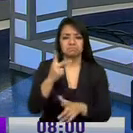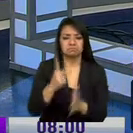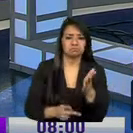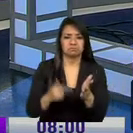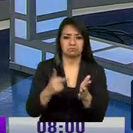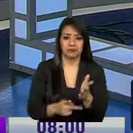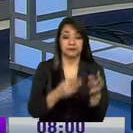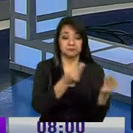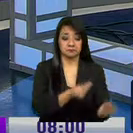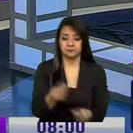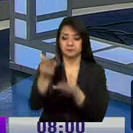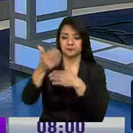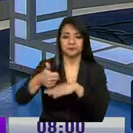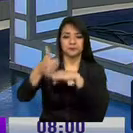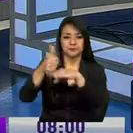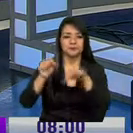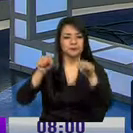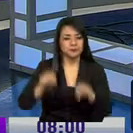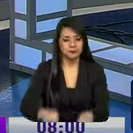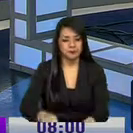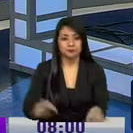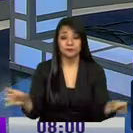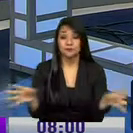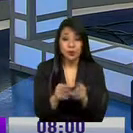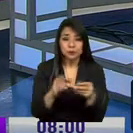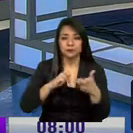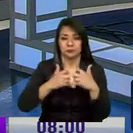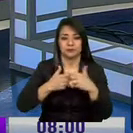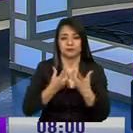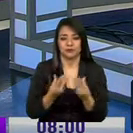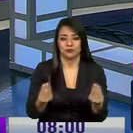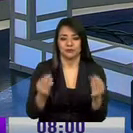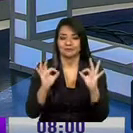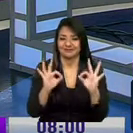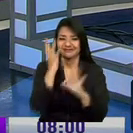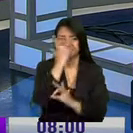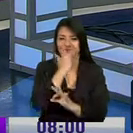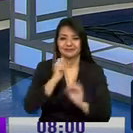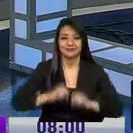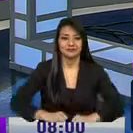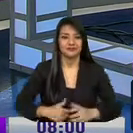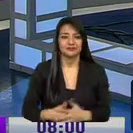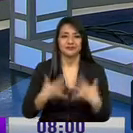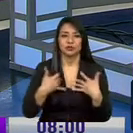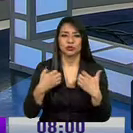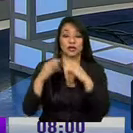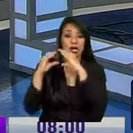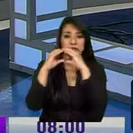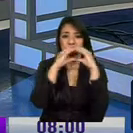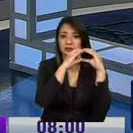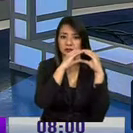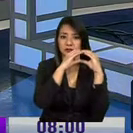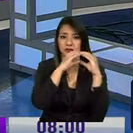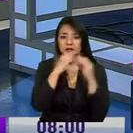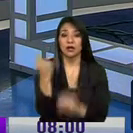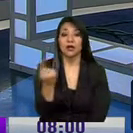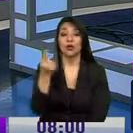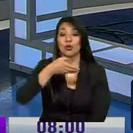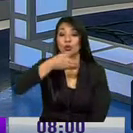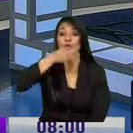ser ese puente, ese lazo entre usted y la autoridad y que todo se solucione en Quito para que esté linda. Oye, me dio ganas de hacer un sanduchito, un juguito. Qué rico,